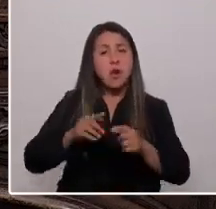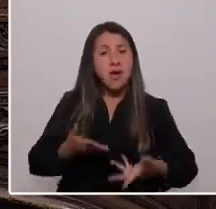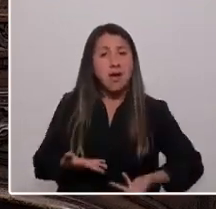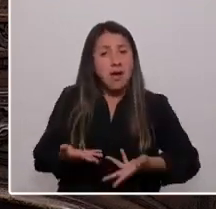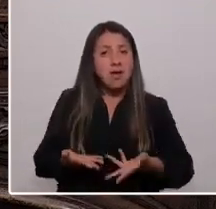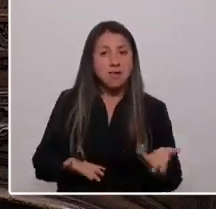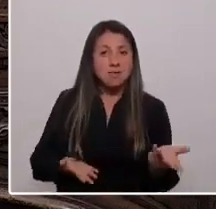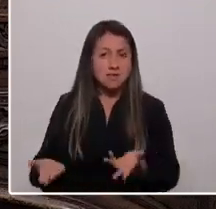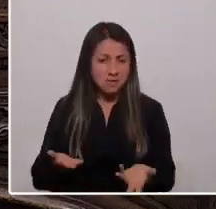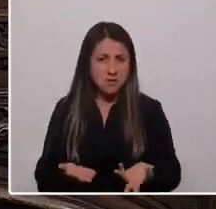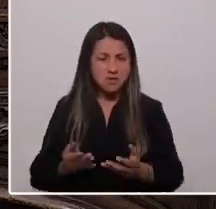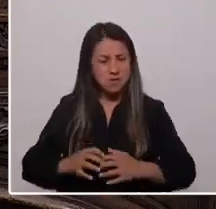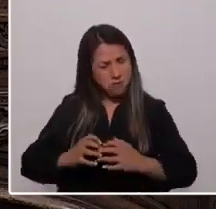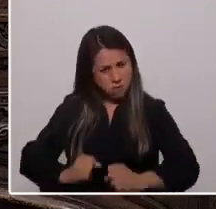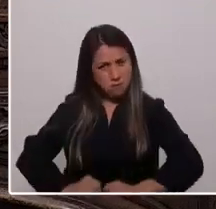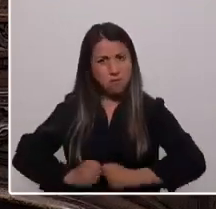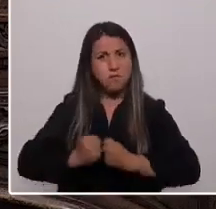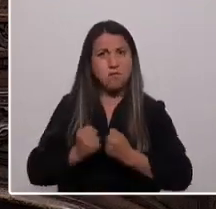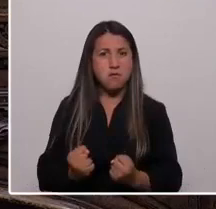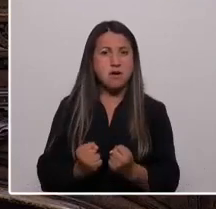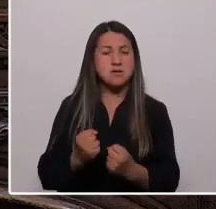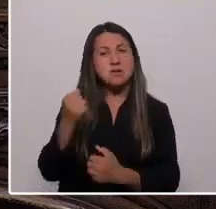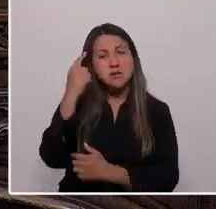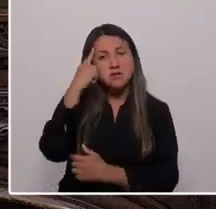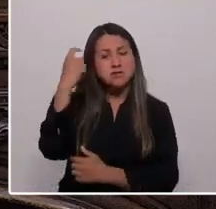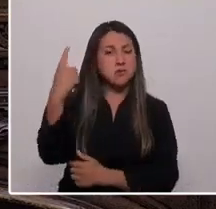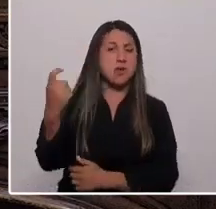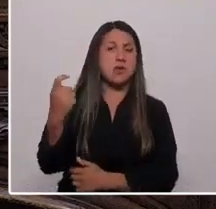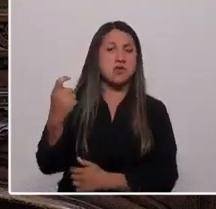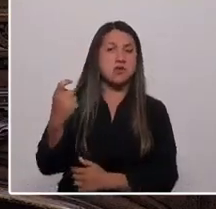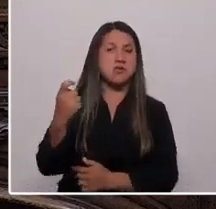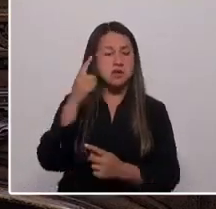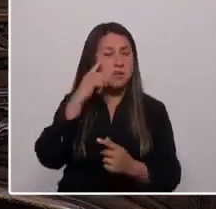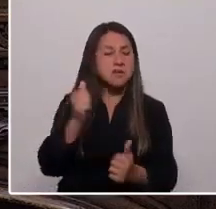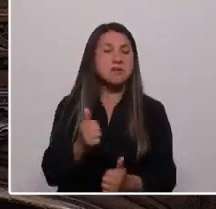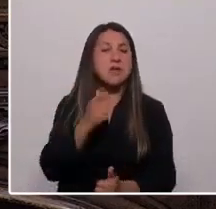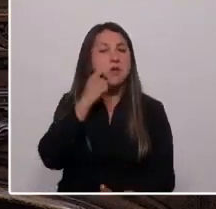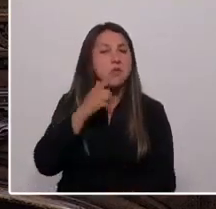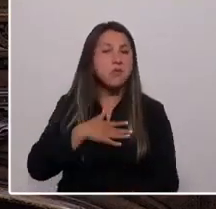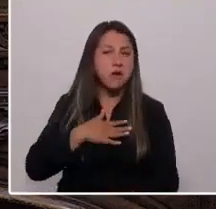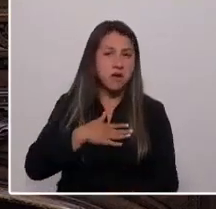fuerza su tenacidad sus sueños su capacidad humana